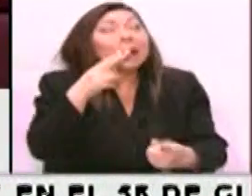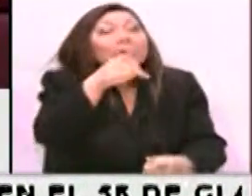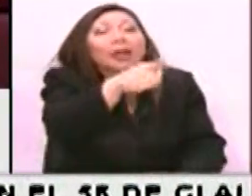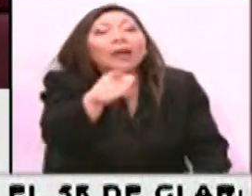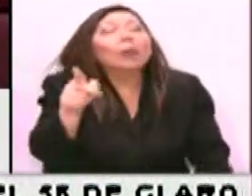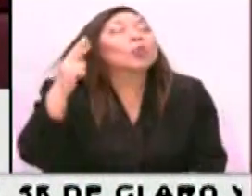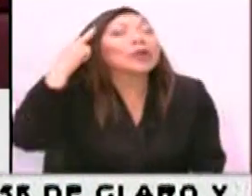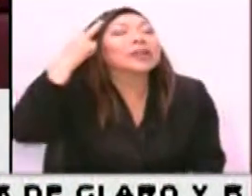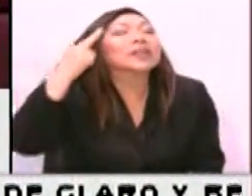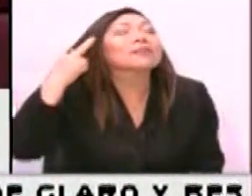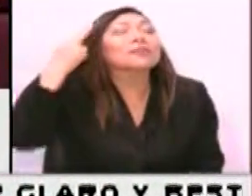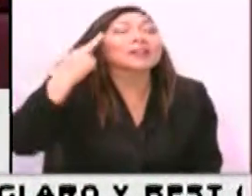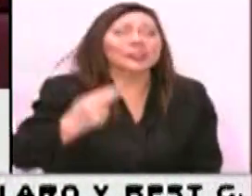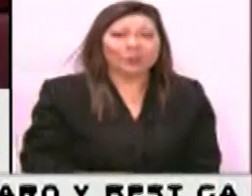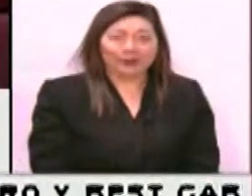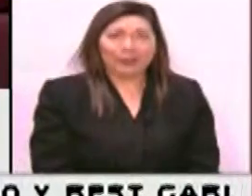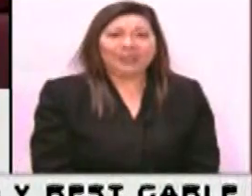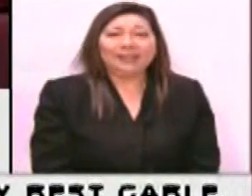reflexionar.